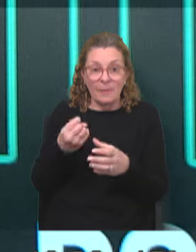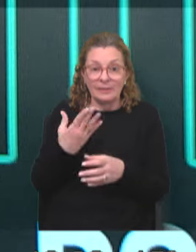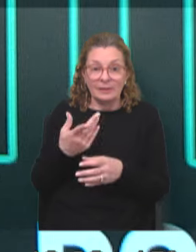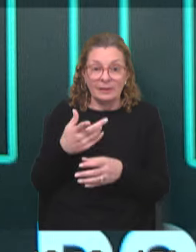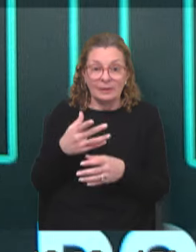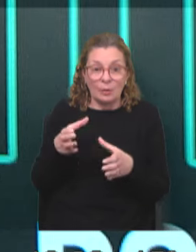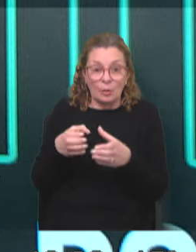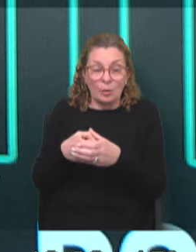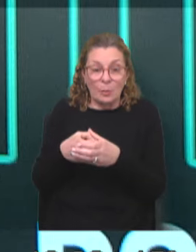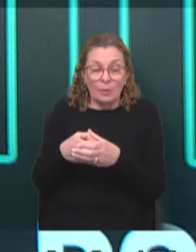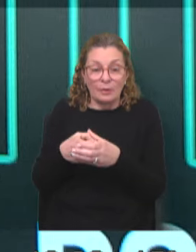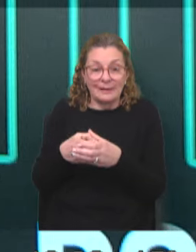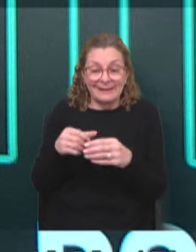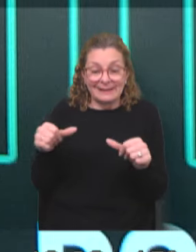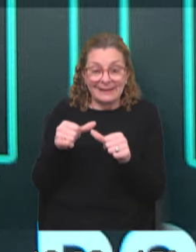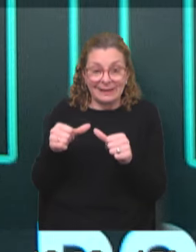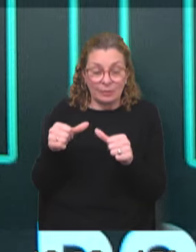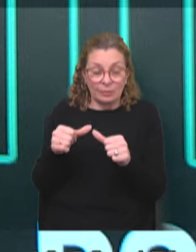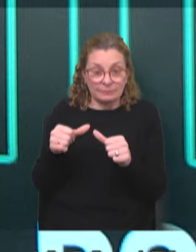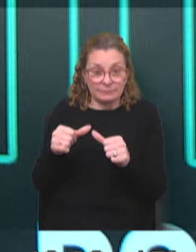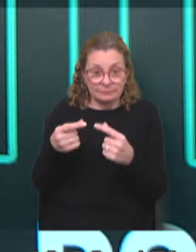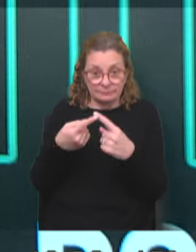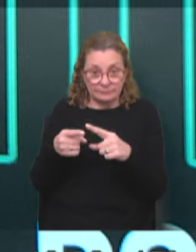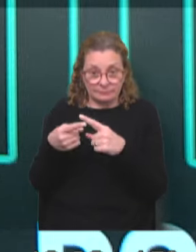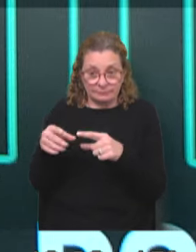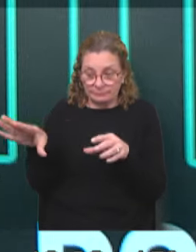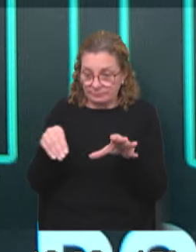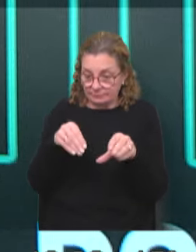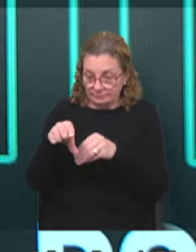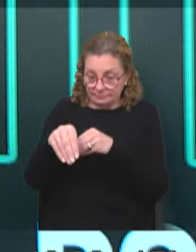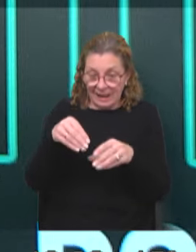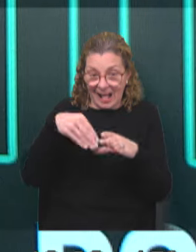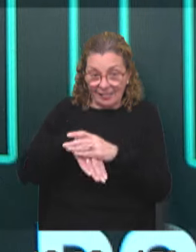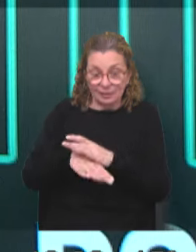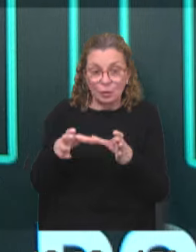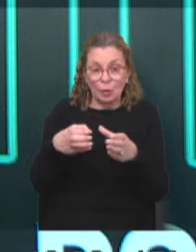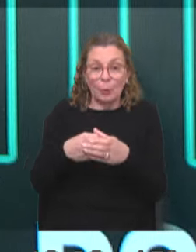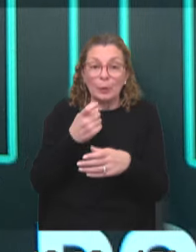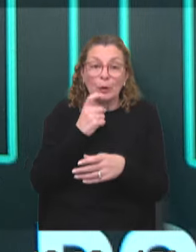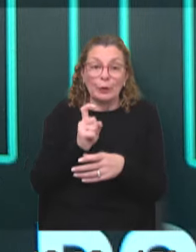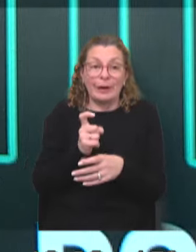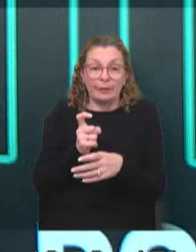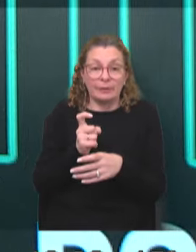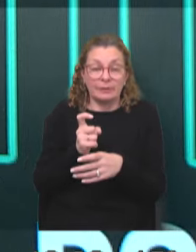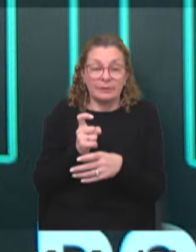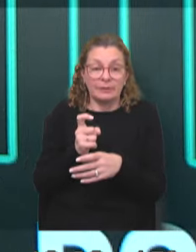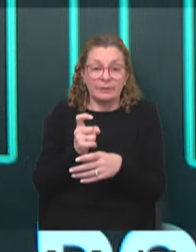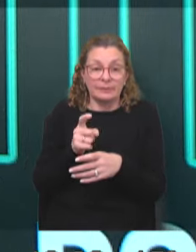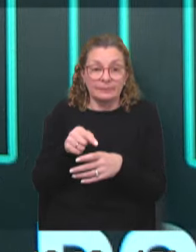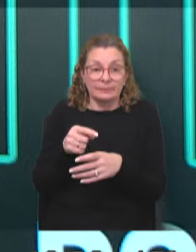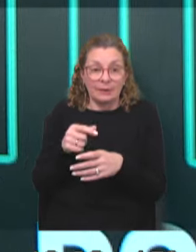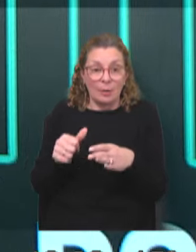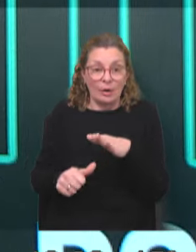ciudadanos es un grupo que se se conformó de distintas vertientes internas del partido Colorado detrás de un